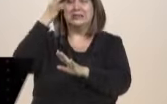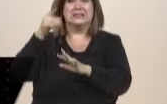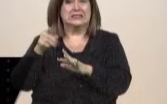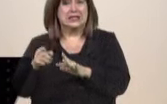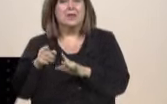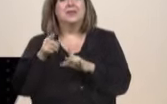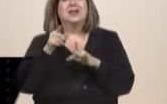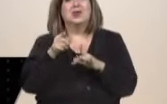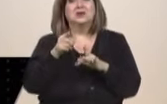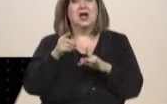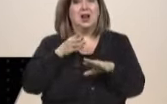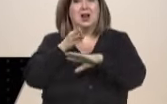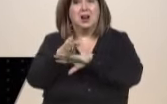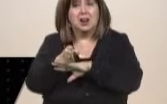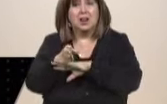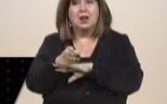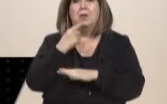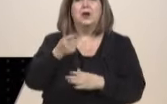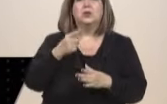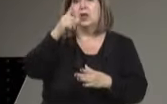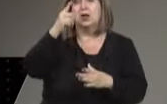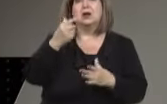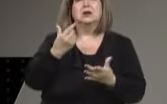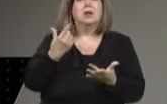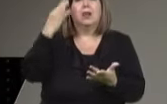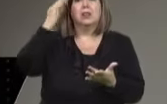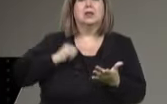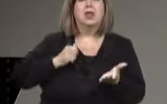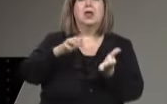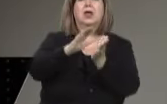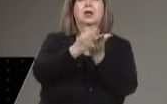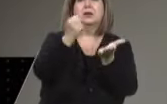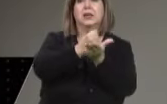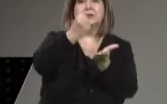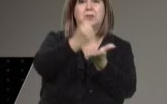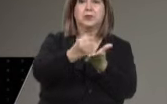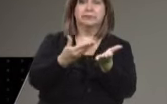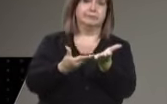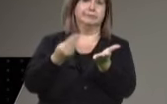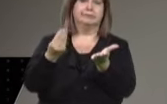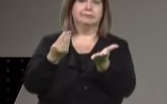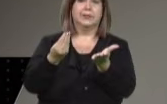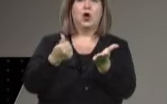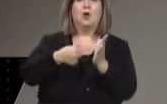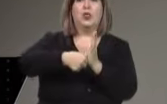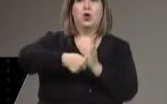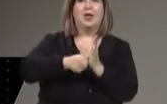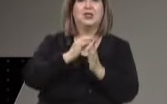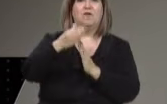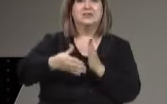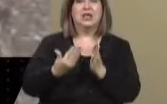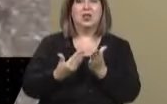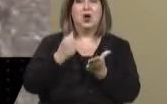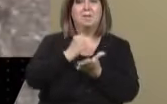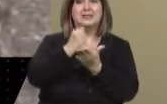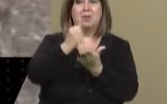también política, social, un poco de todo, ¿no? Claro. Complicada. Sí. Lo que debe complicar también el trabajo de Cancillería del que hablabas recién. También, porque